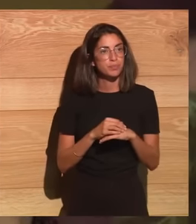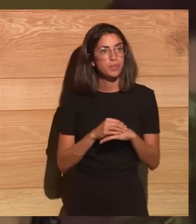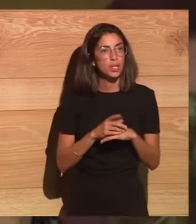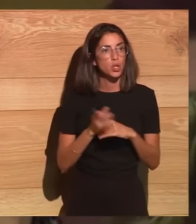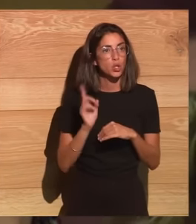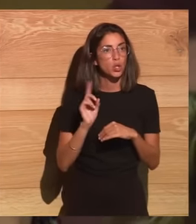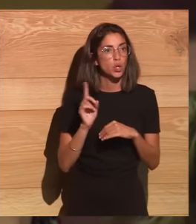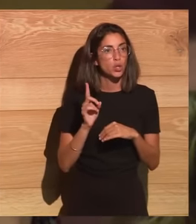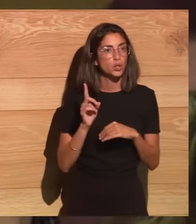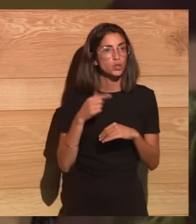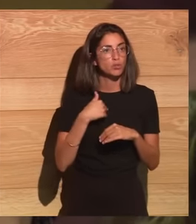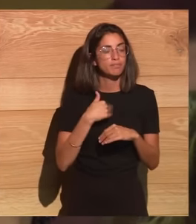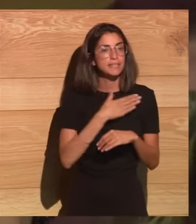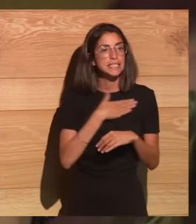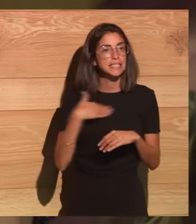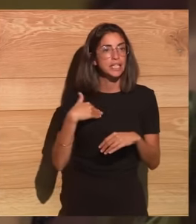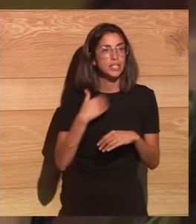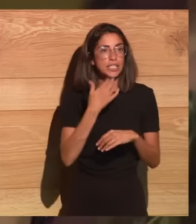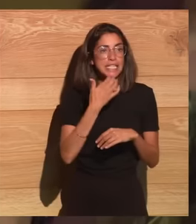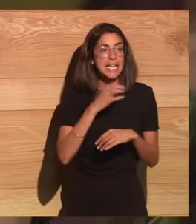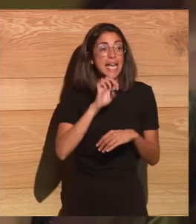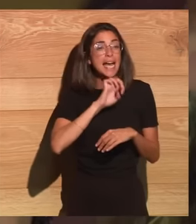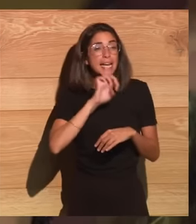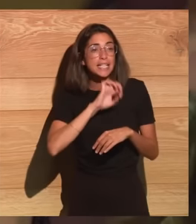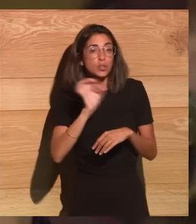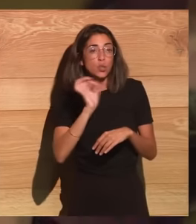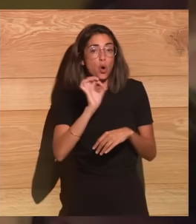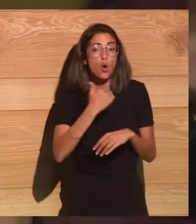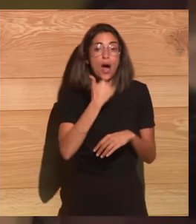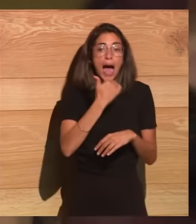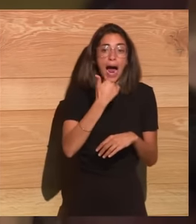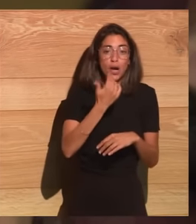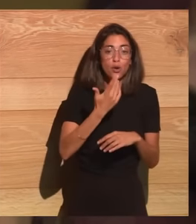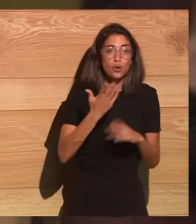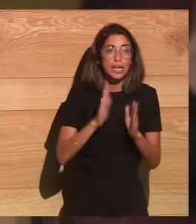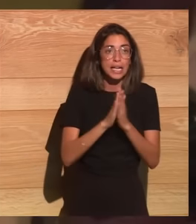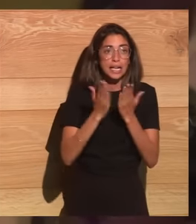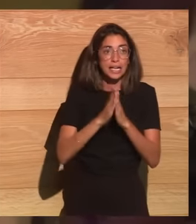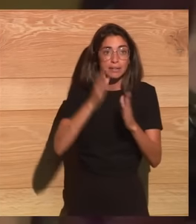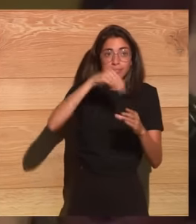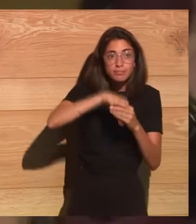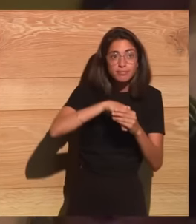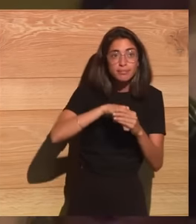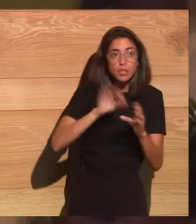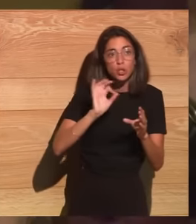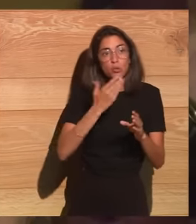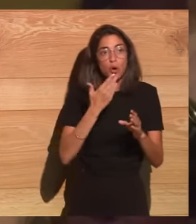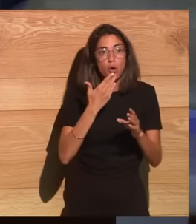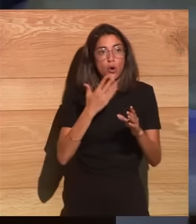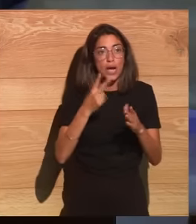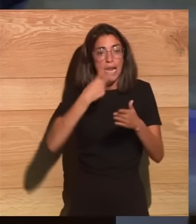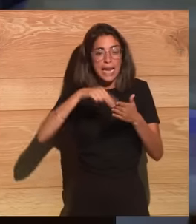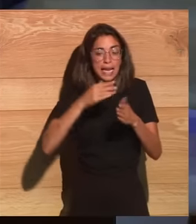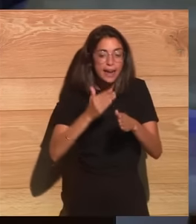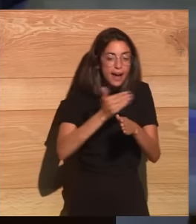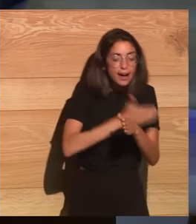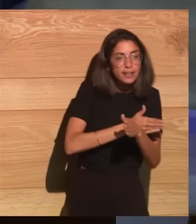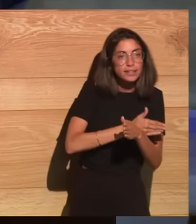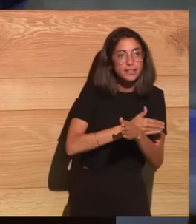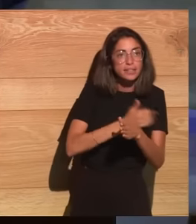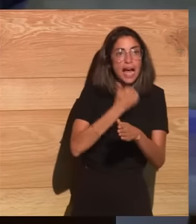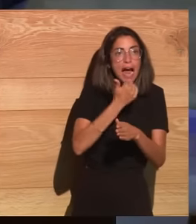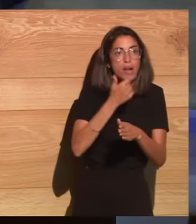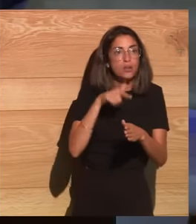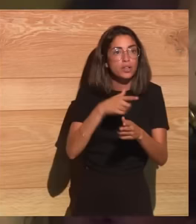No, quería que... Si me podías contar alguna anécdota que escribes en el libro como un preview, algo... Algo que aún no